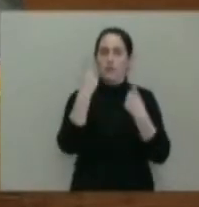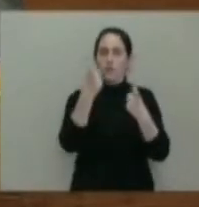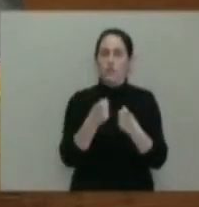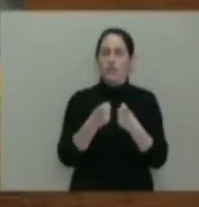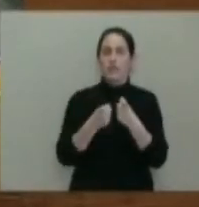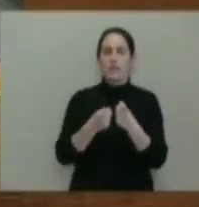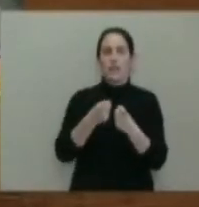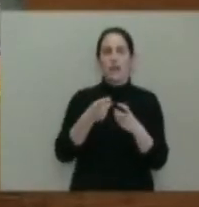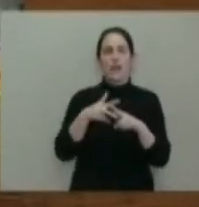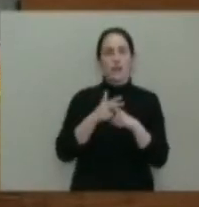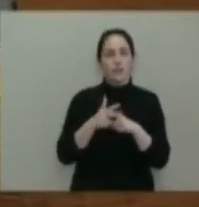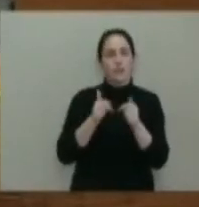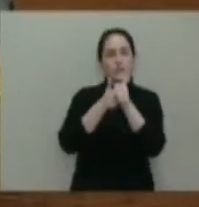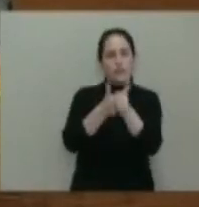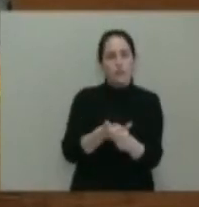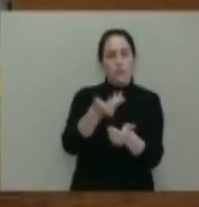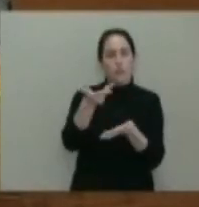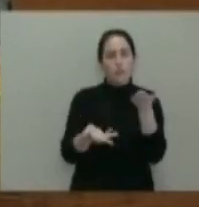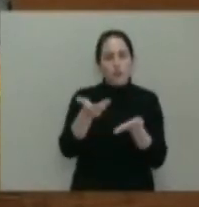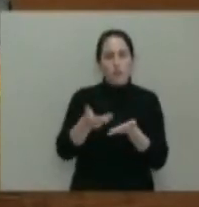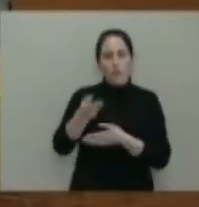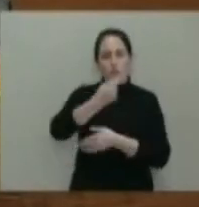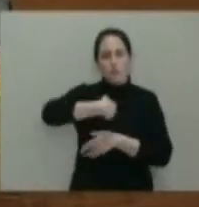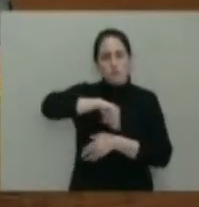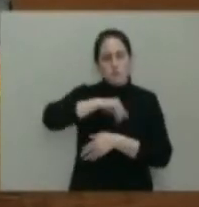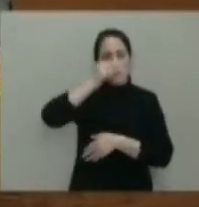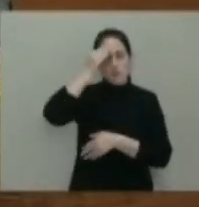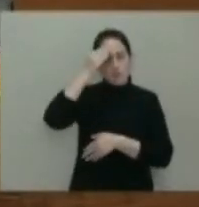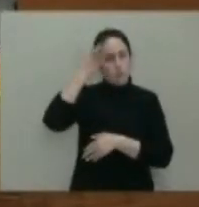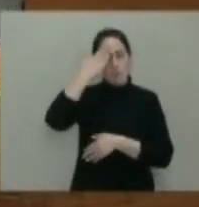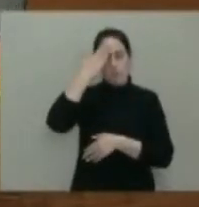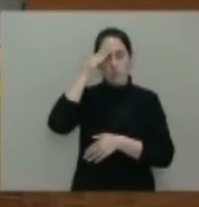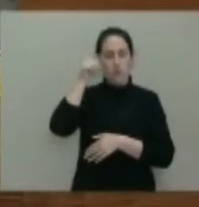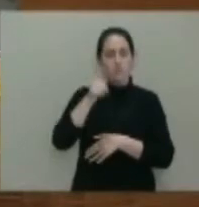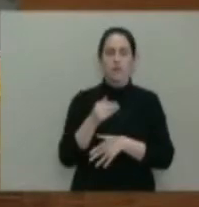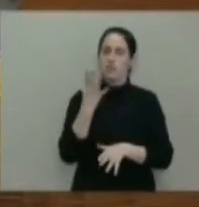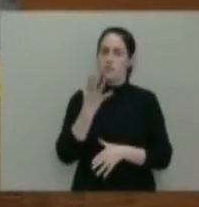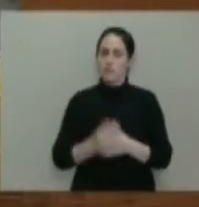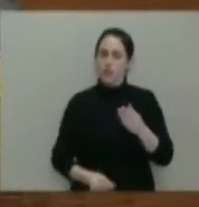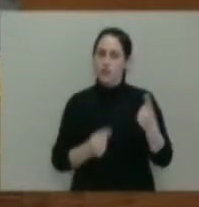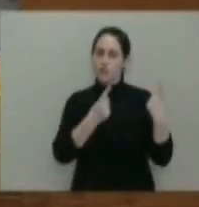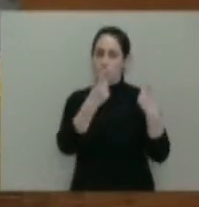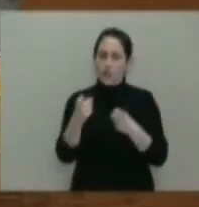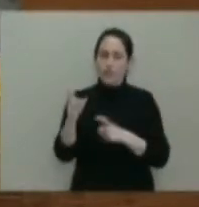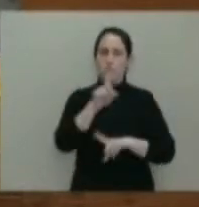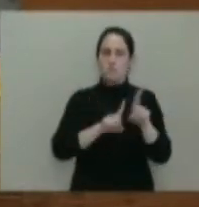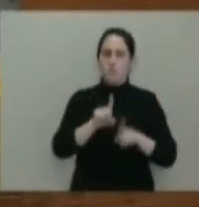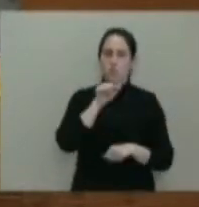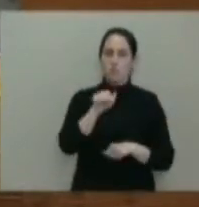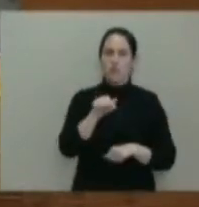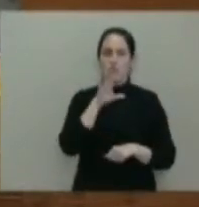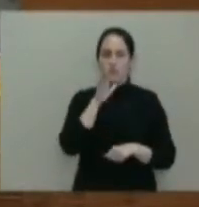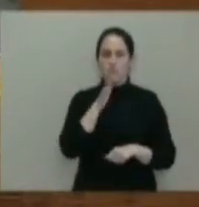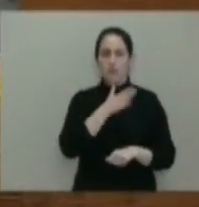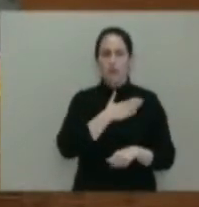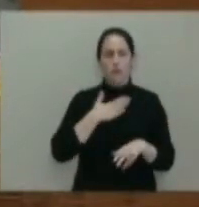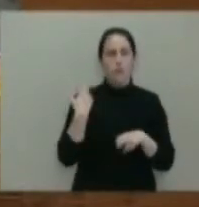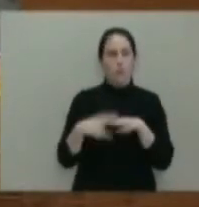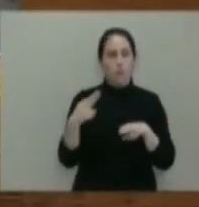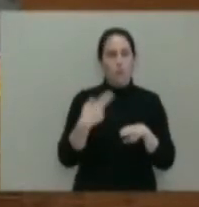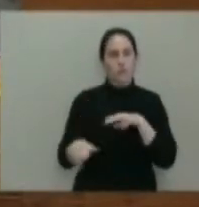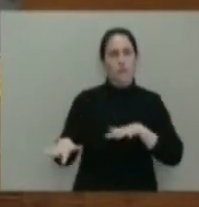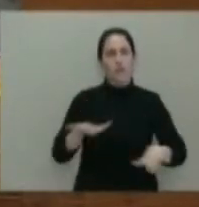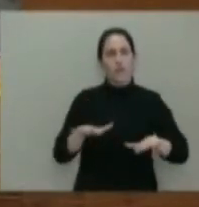evaluación, creemos que son los principales defectos, los principales hándicaps a los que se enfrentan estas